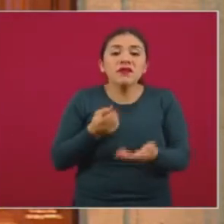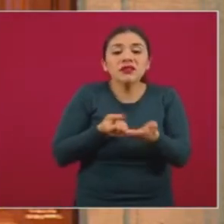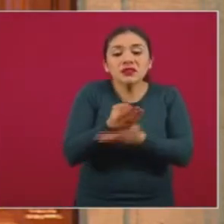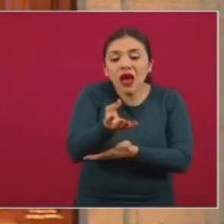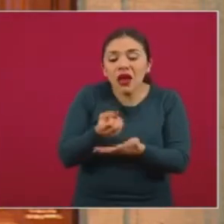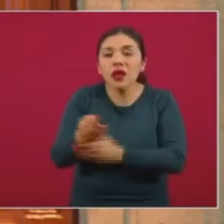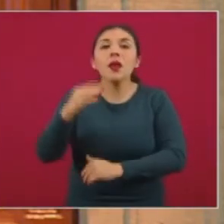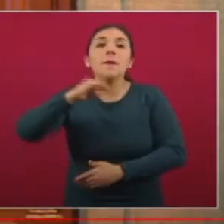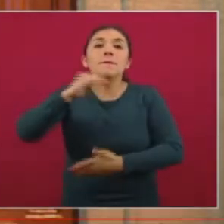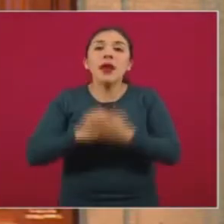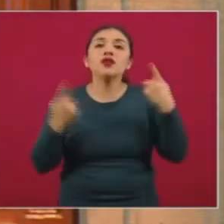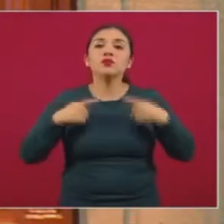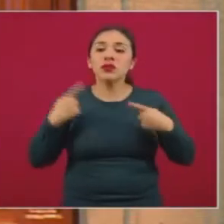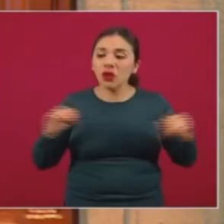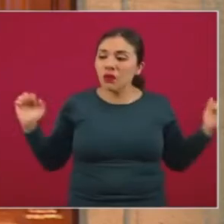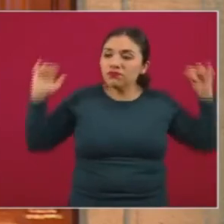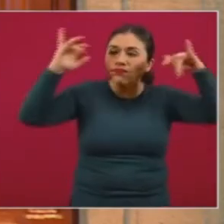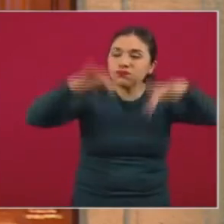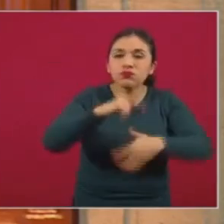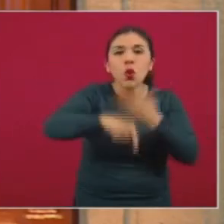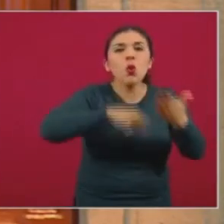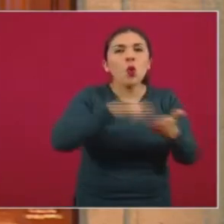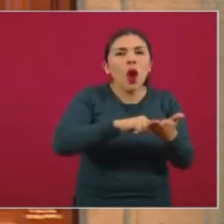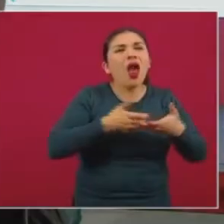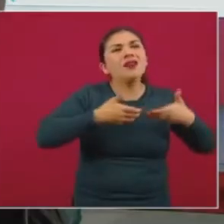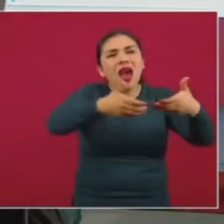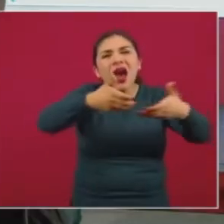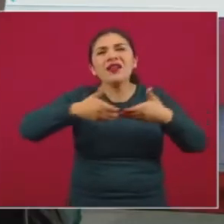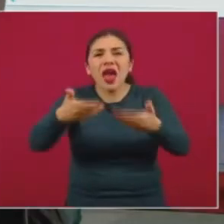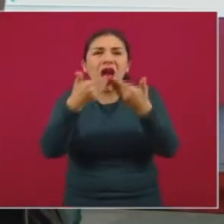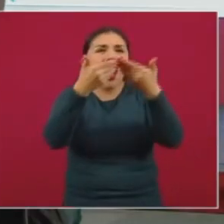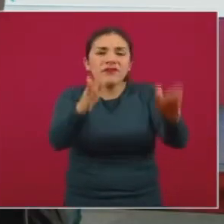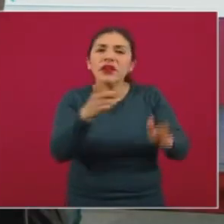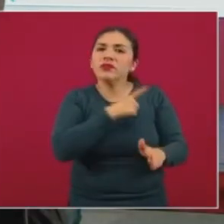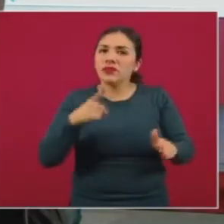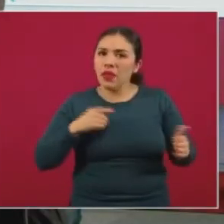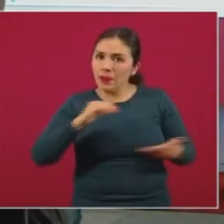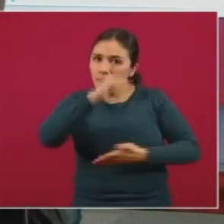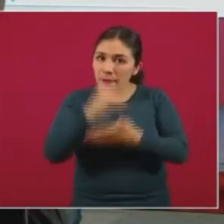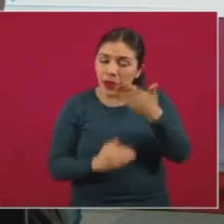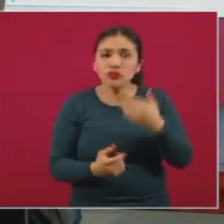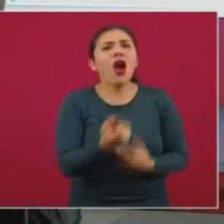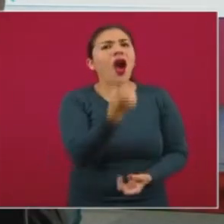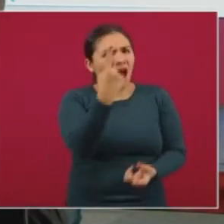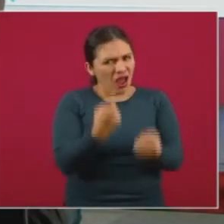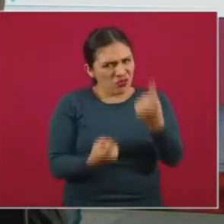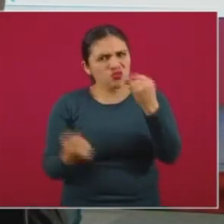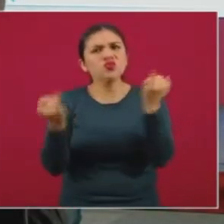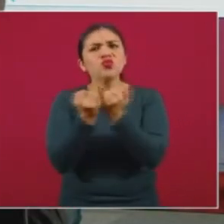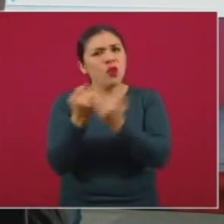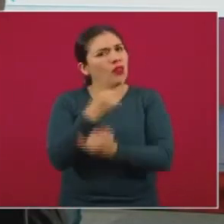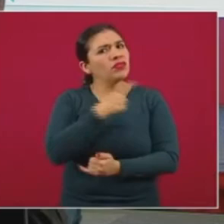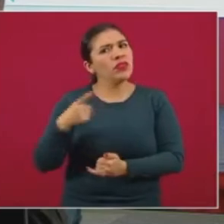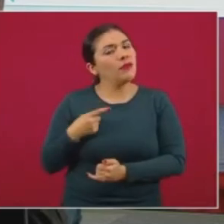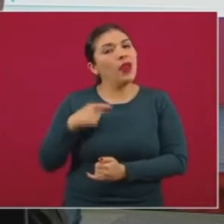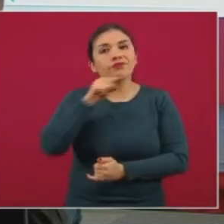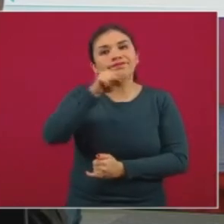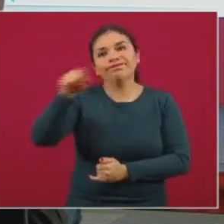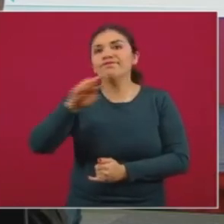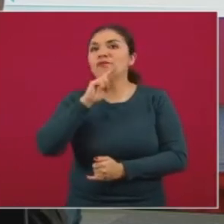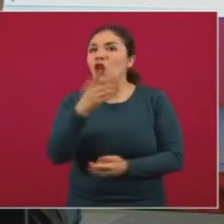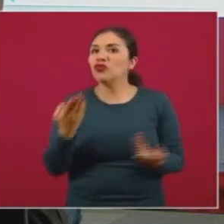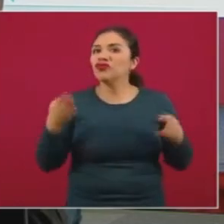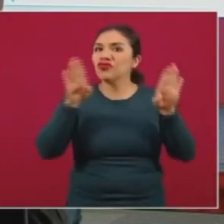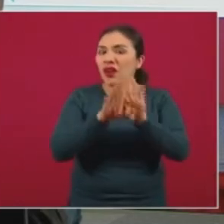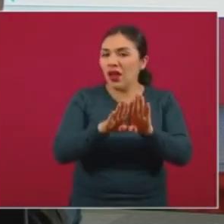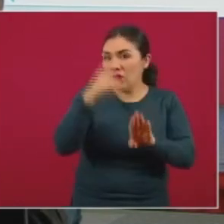los aforos de los lugares públicos que están abiertos. Algunos inclusive deberían de estar